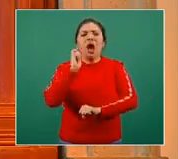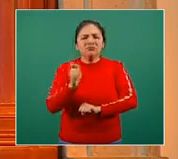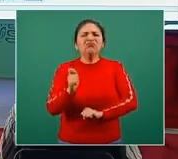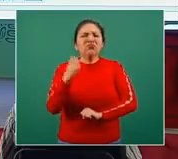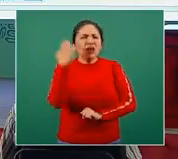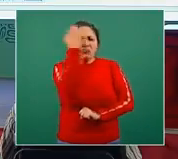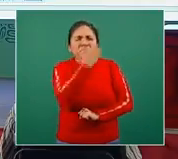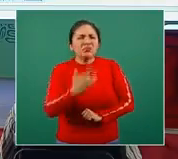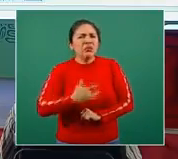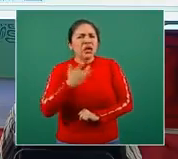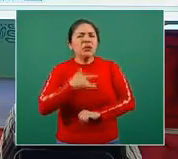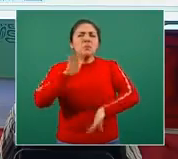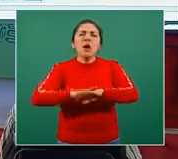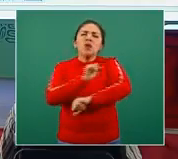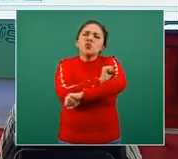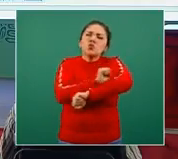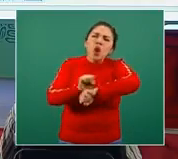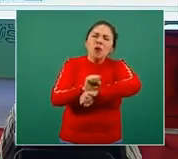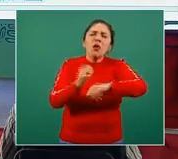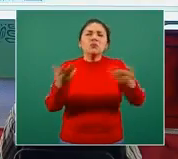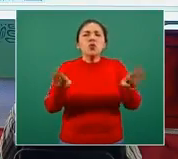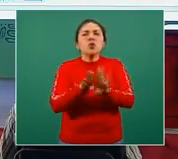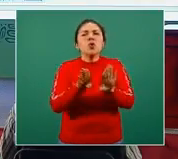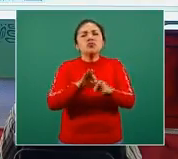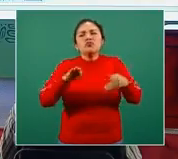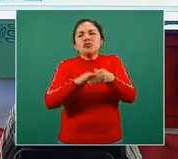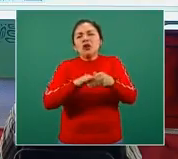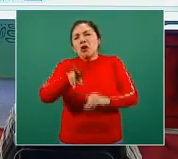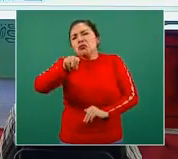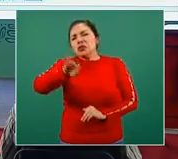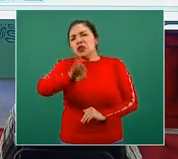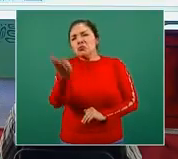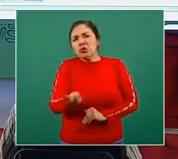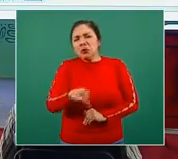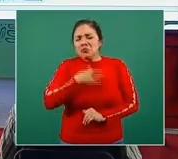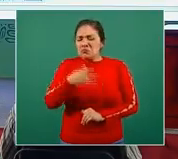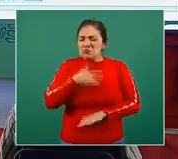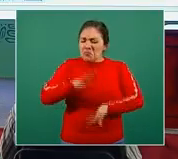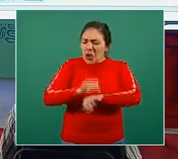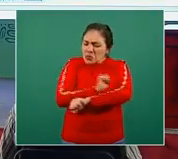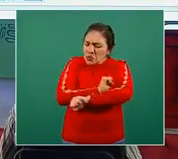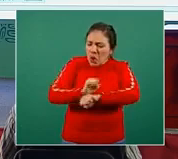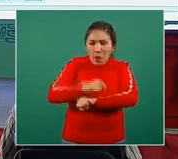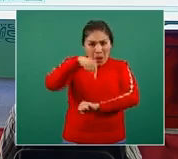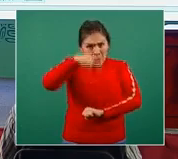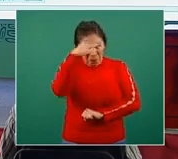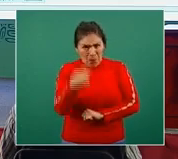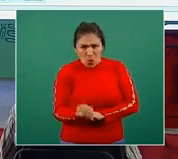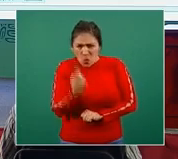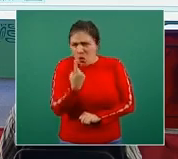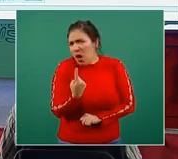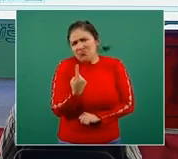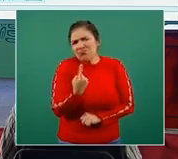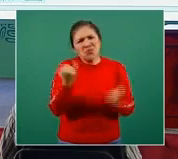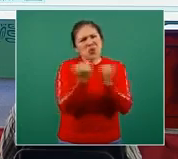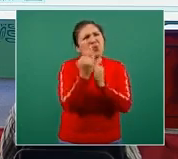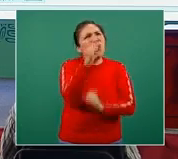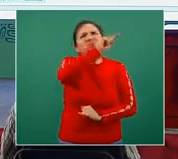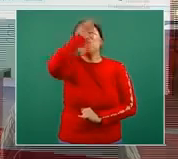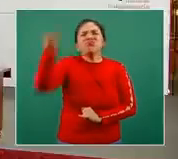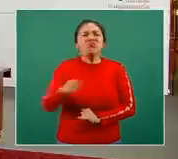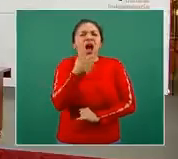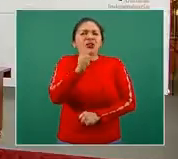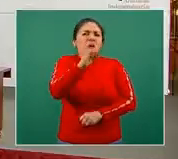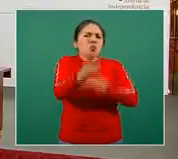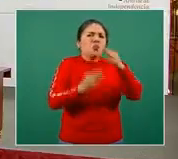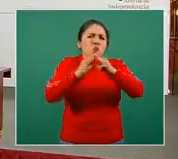clínicas leves, estamos hablando de al menos un 80%. Esto no solamente ocurre en México, ocurre también en otras partes del mundo. En este